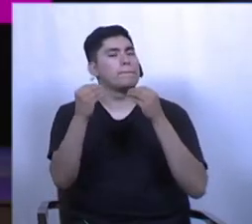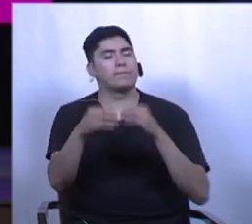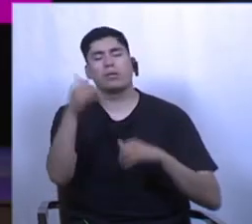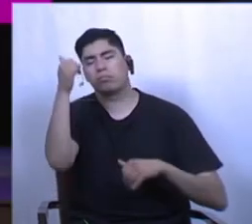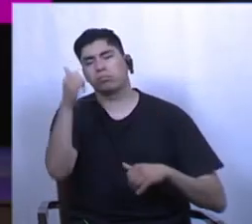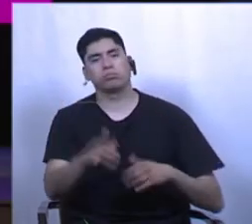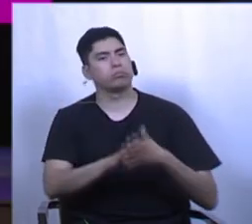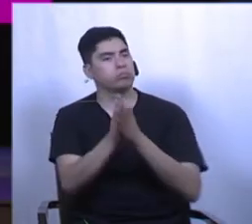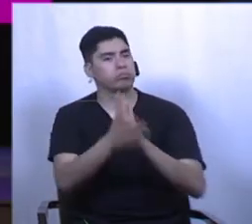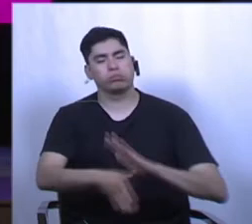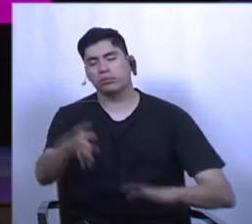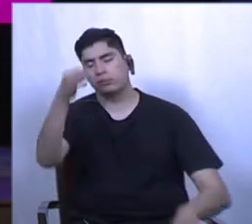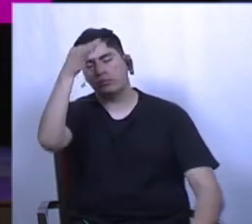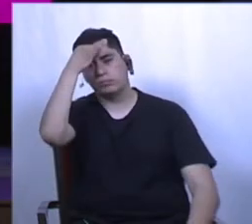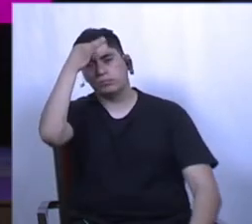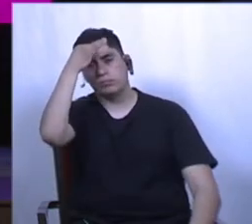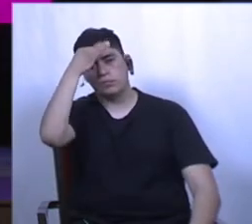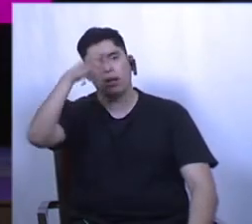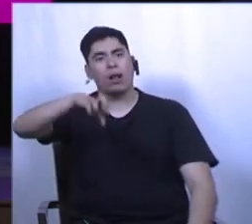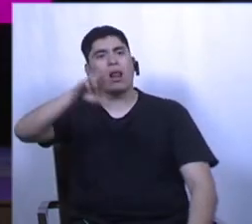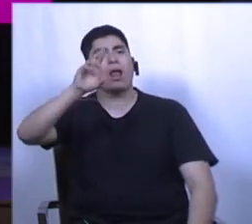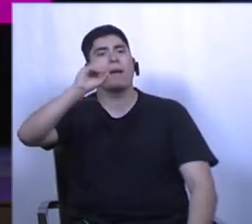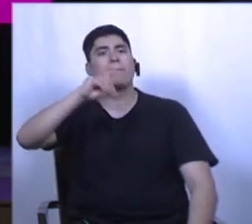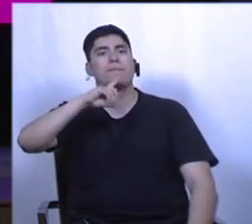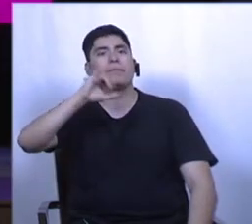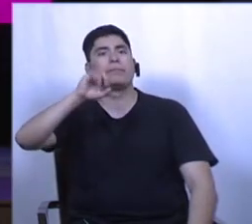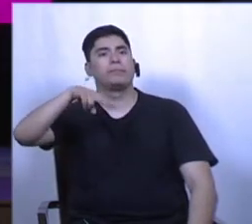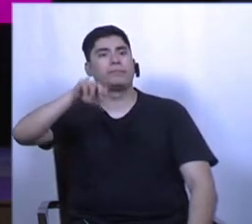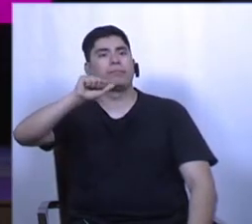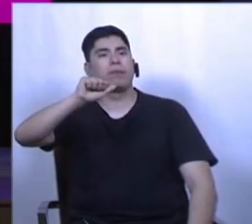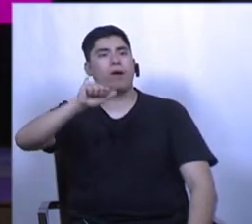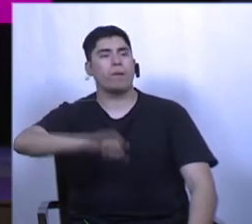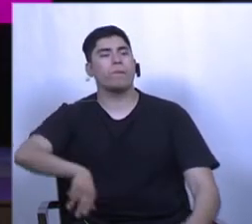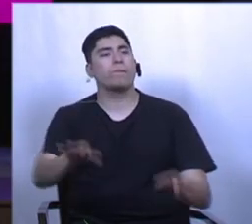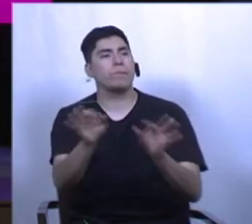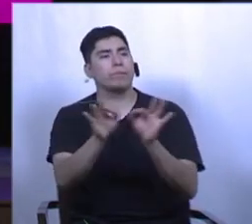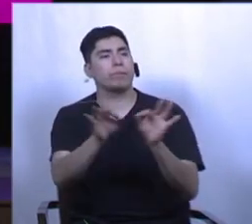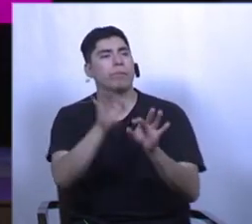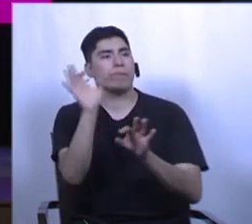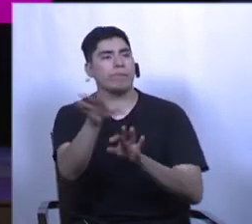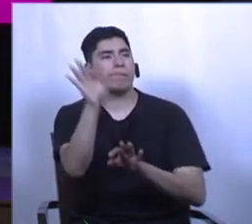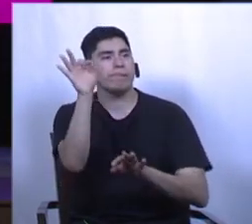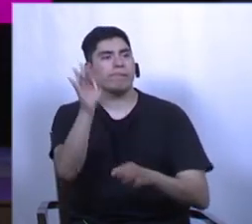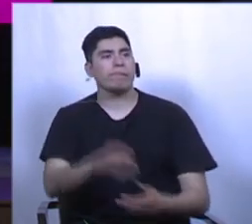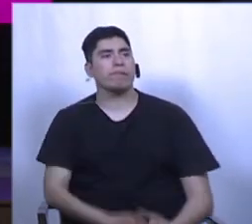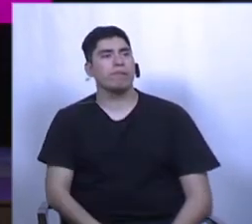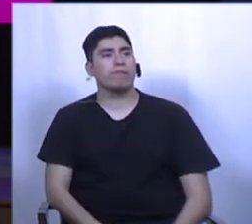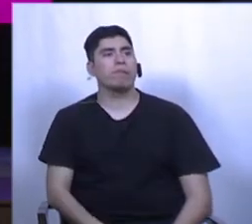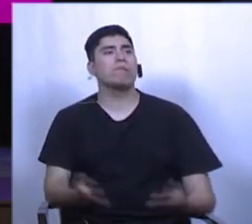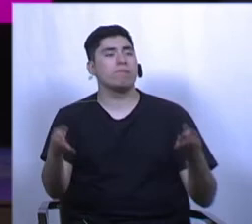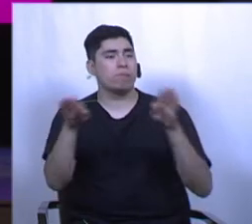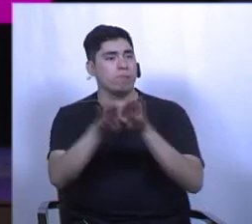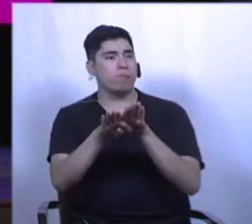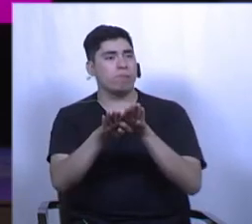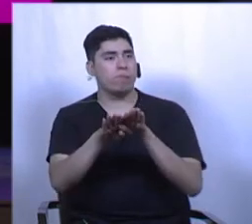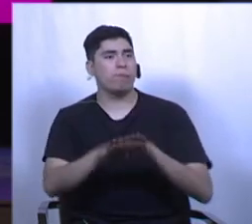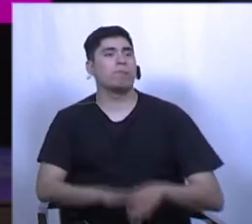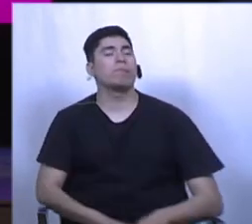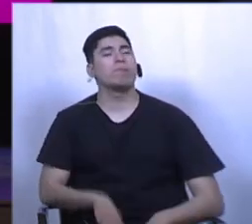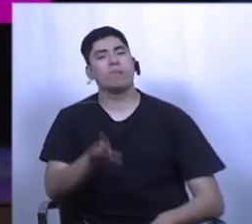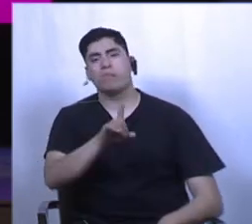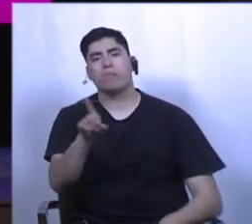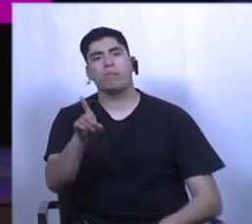enfermedades que nombré. Si la proteína que es específica y se dobla, no